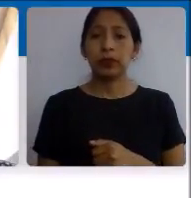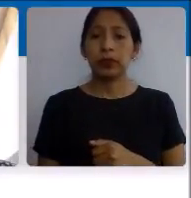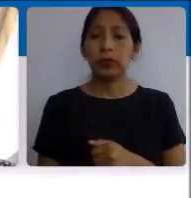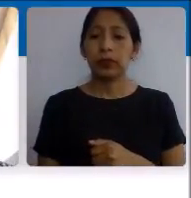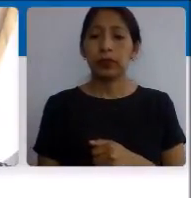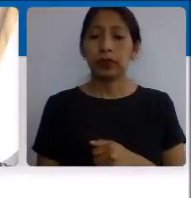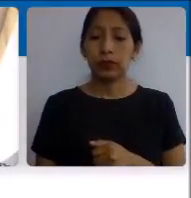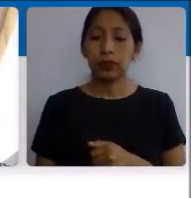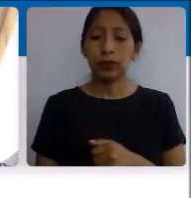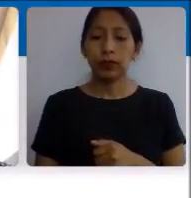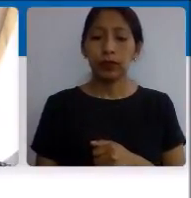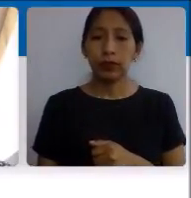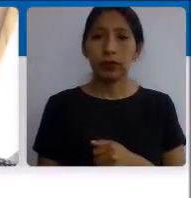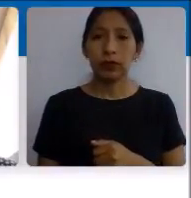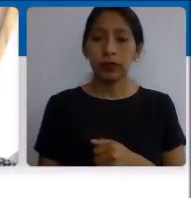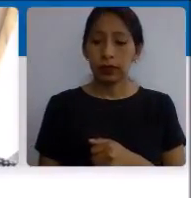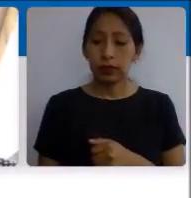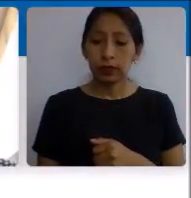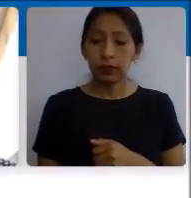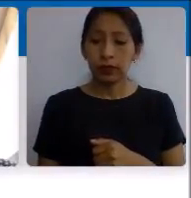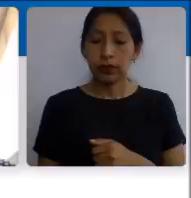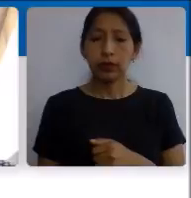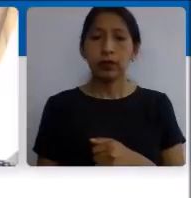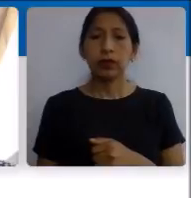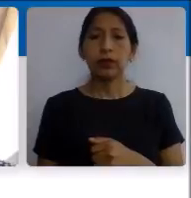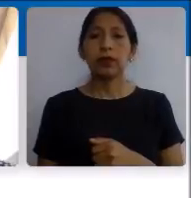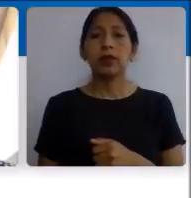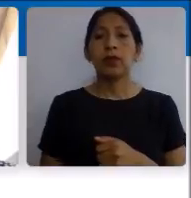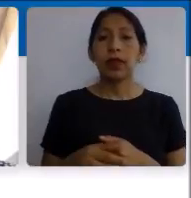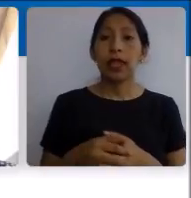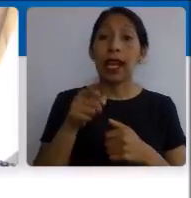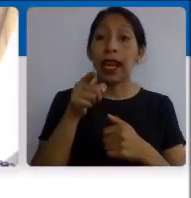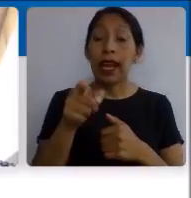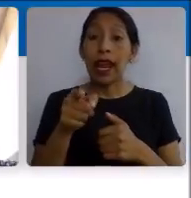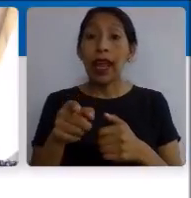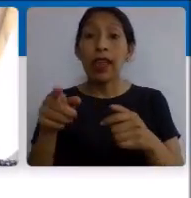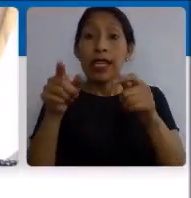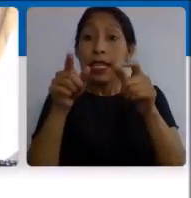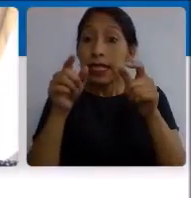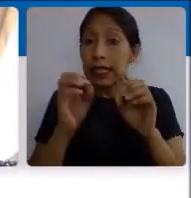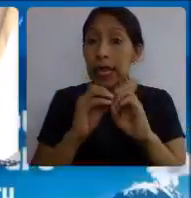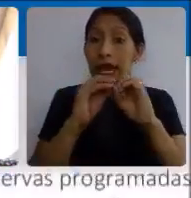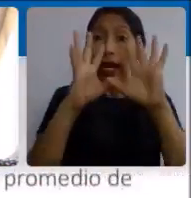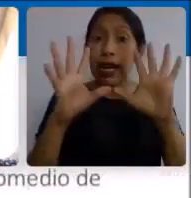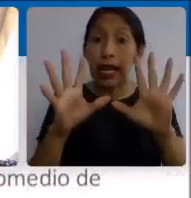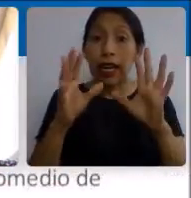Aspectos claves y diferenciadores del mercado estadounidense, ¿no?